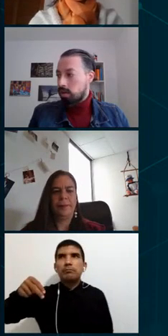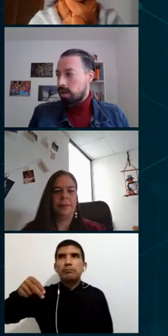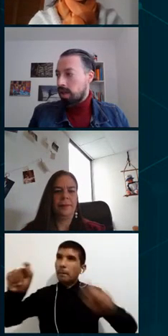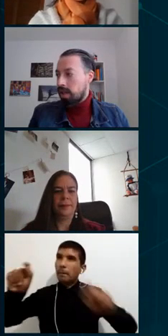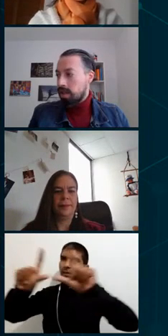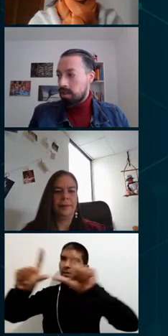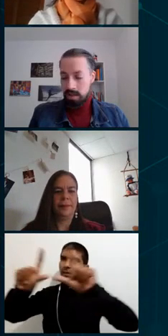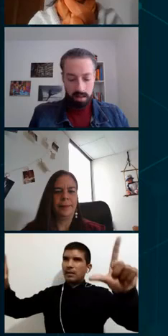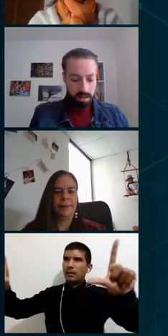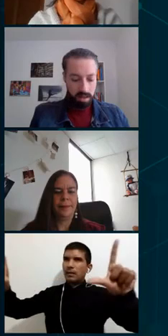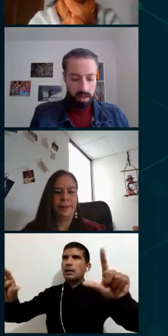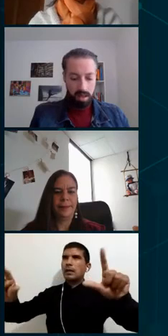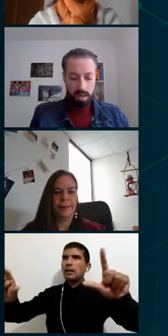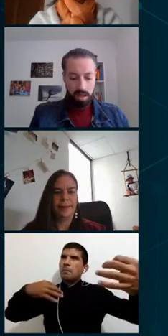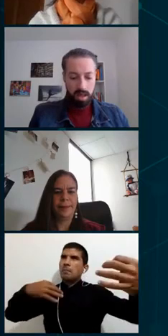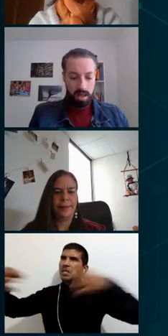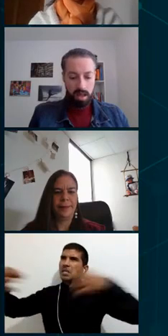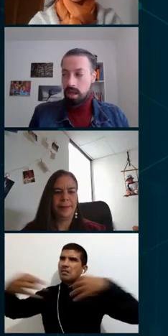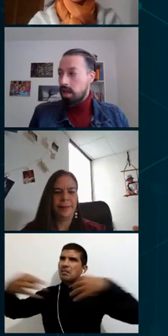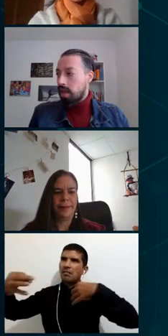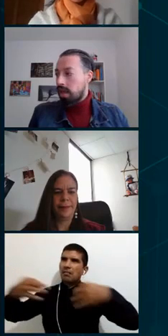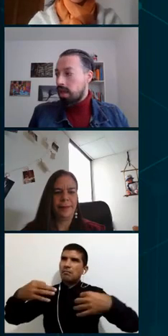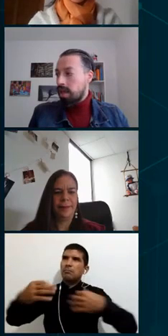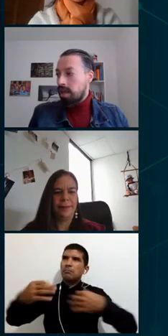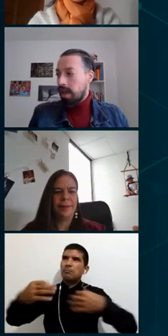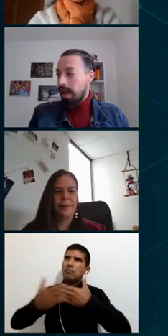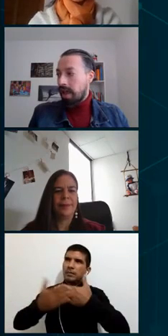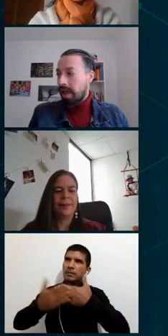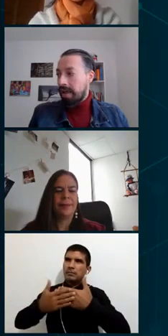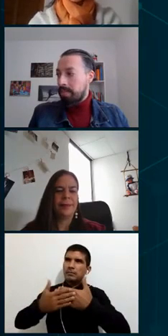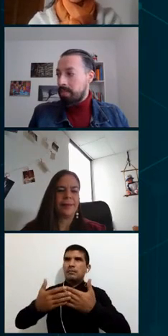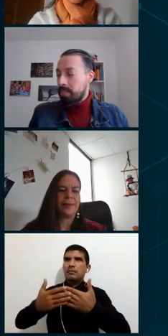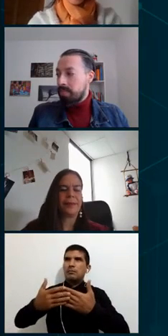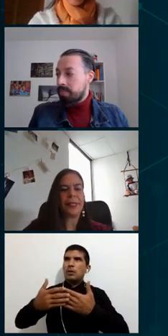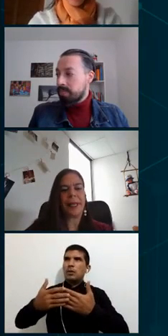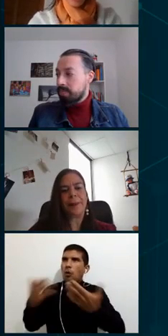de bioseguridad. Voy a traer a María. Y